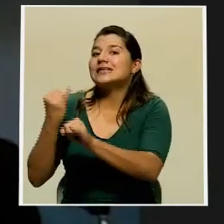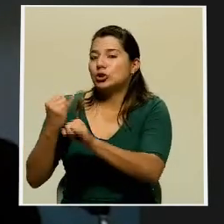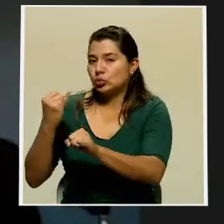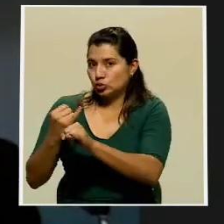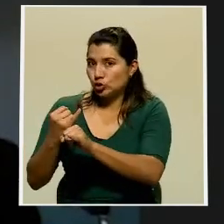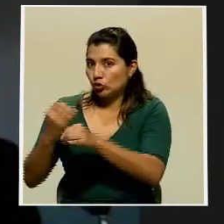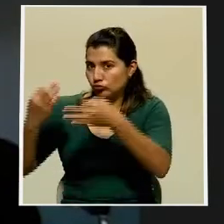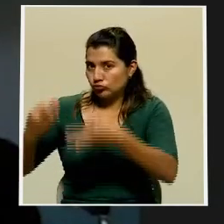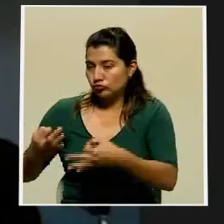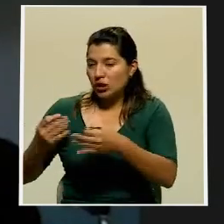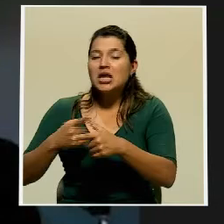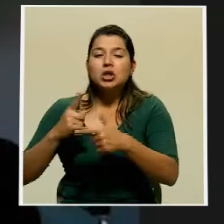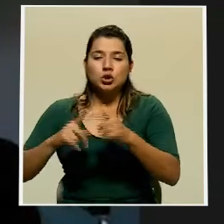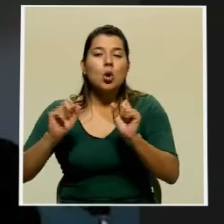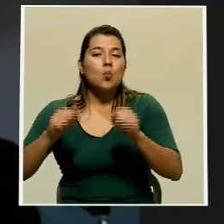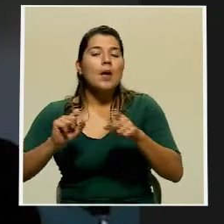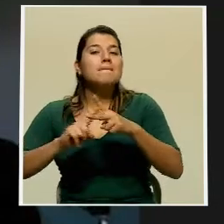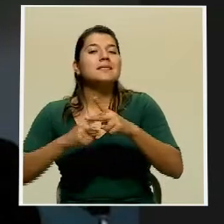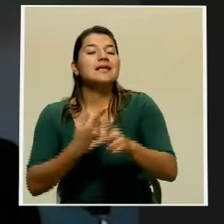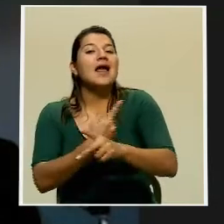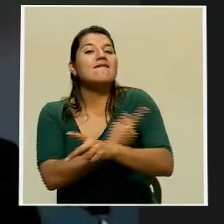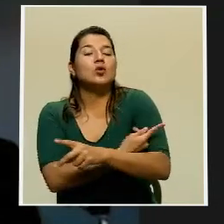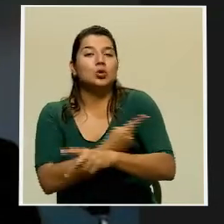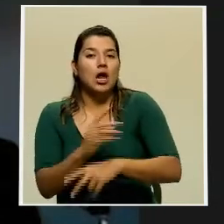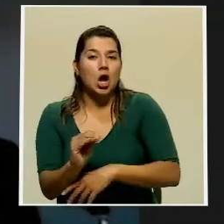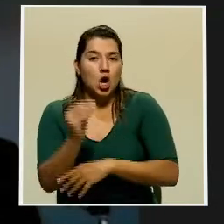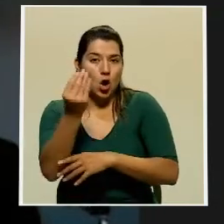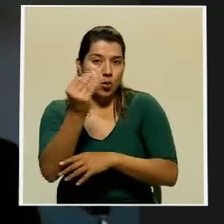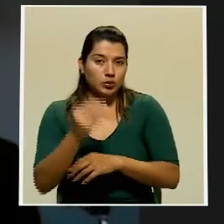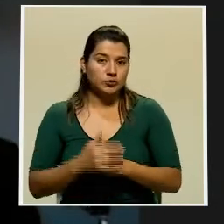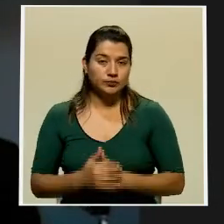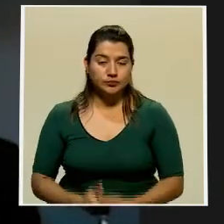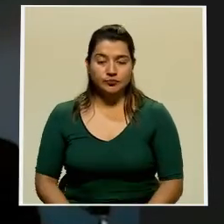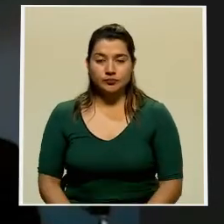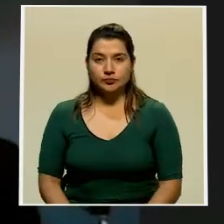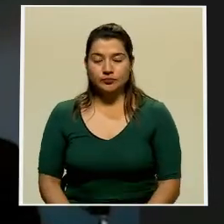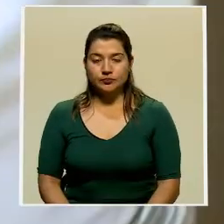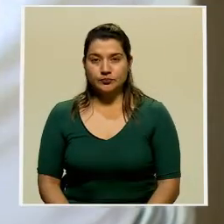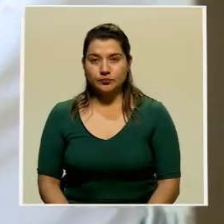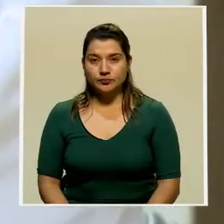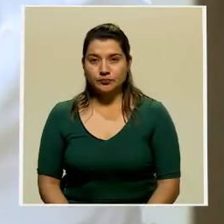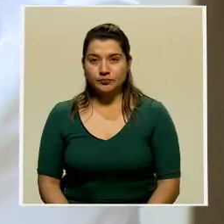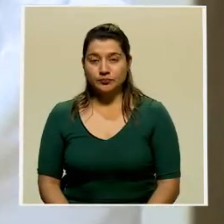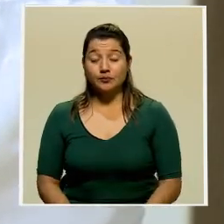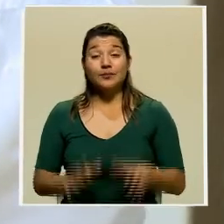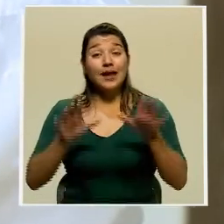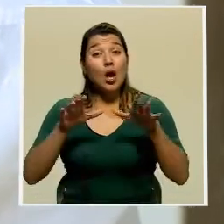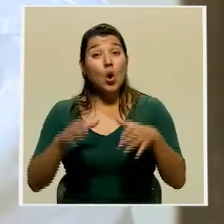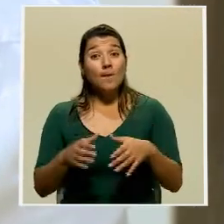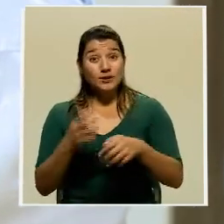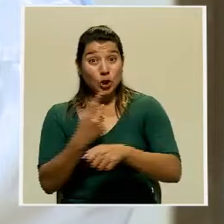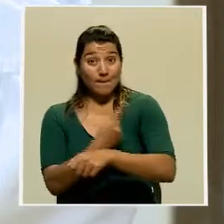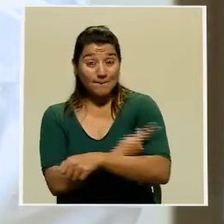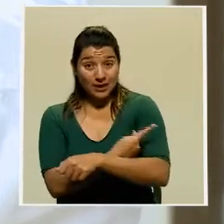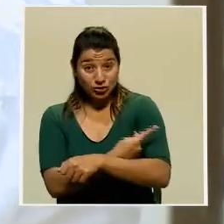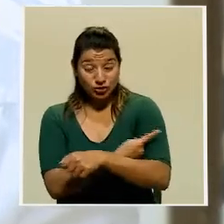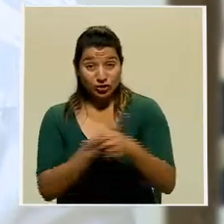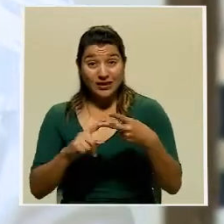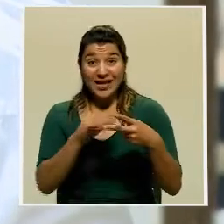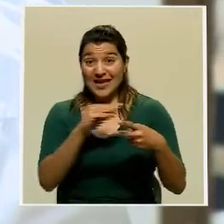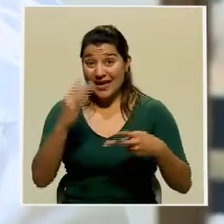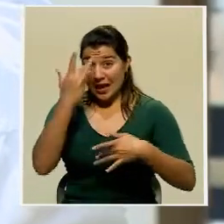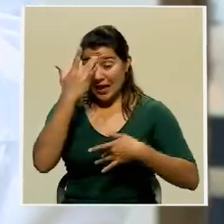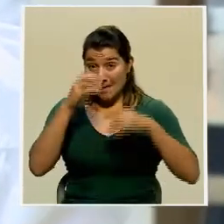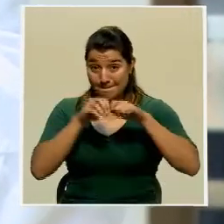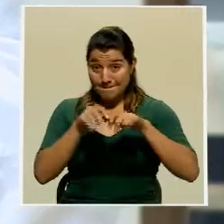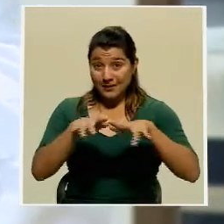valoraría la vacunación de esta población en los próximos meses. La Comisión de Vacunación y Epidemiología